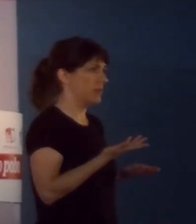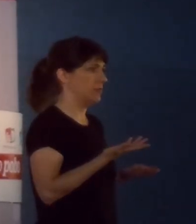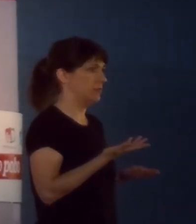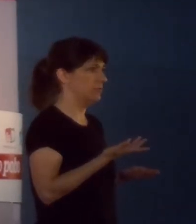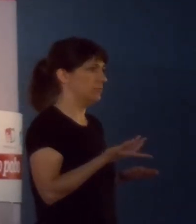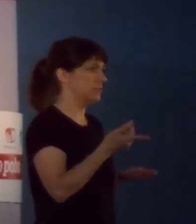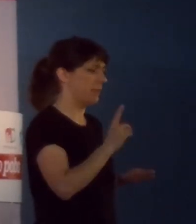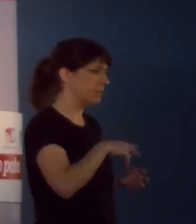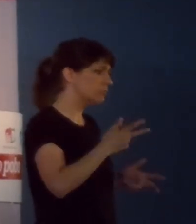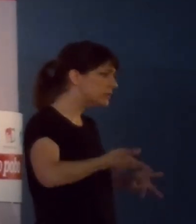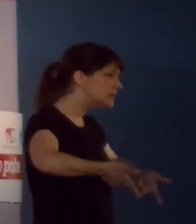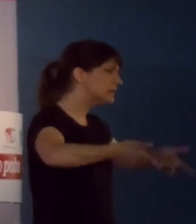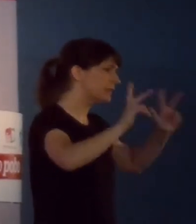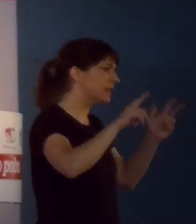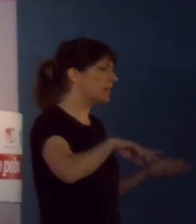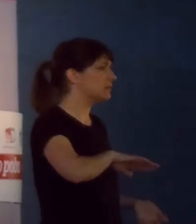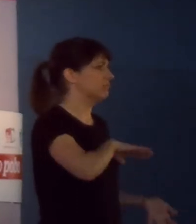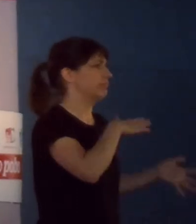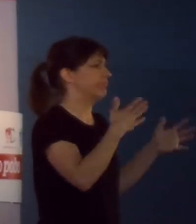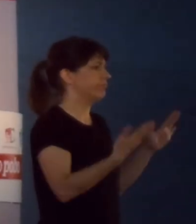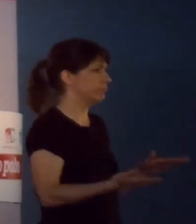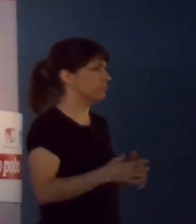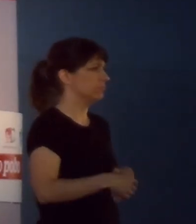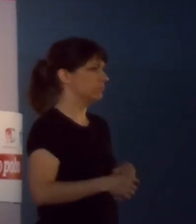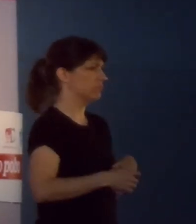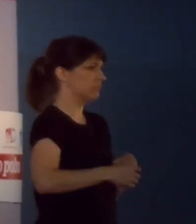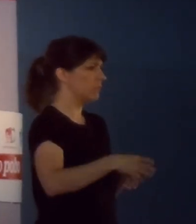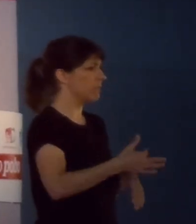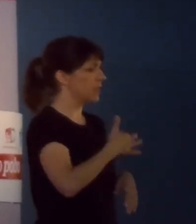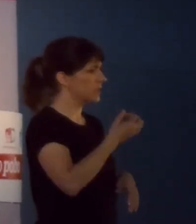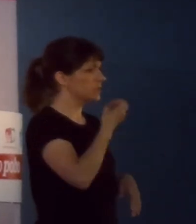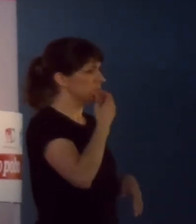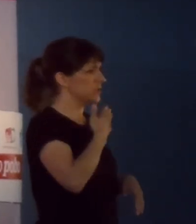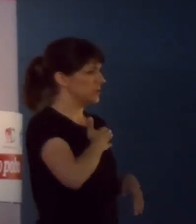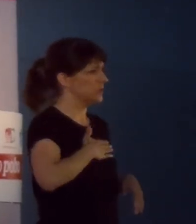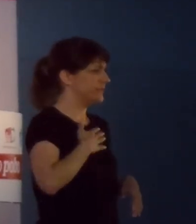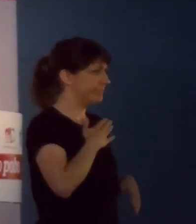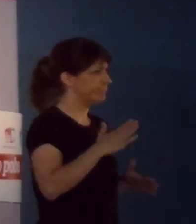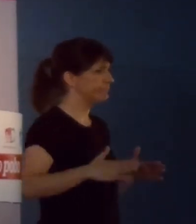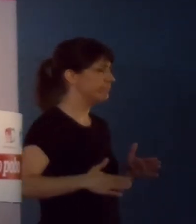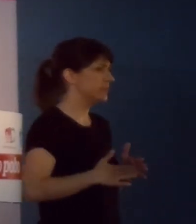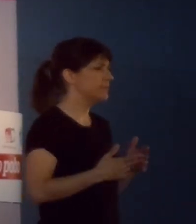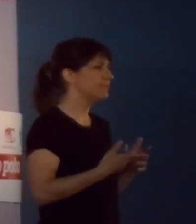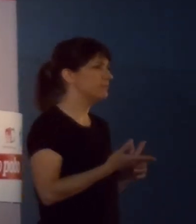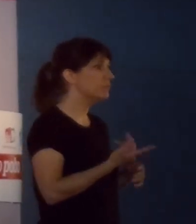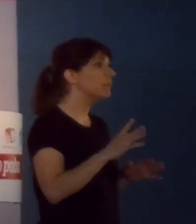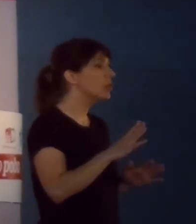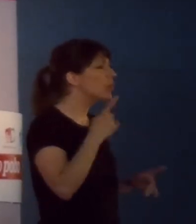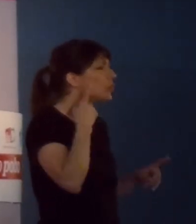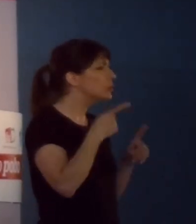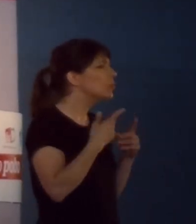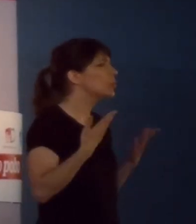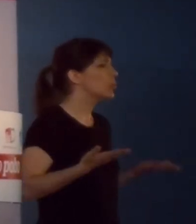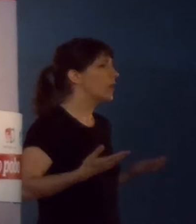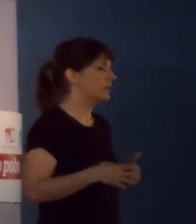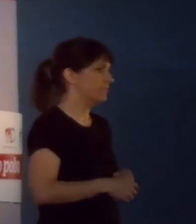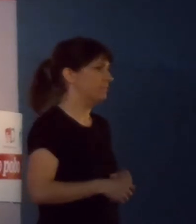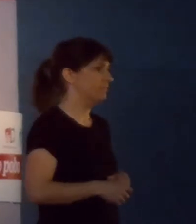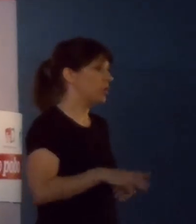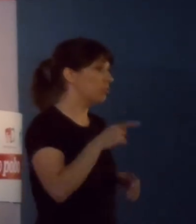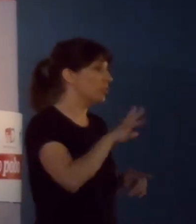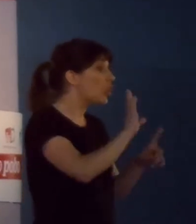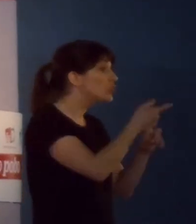restablecemos a liberdade e conquerirmos o benestar. E para iso, o que compre é que